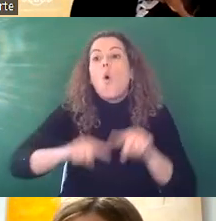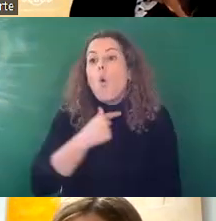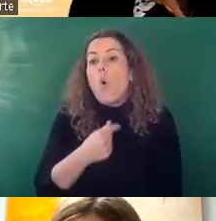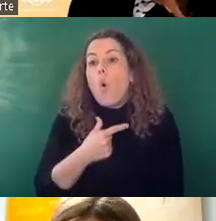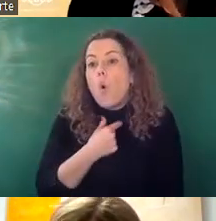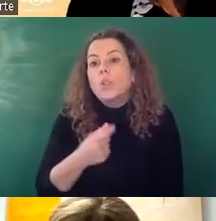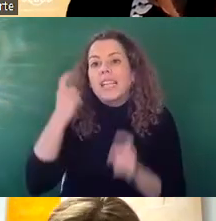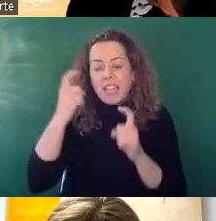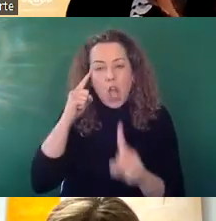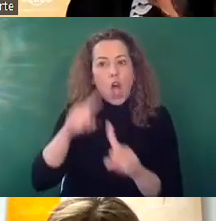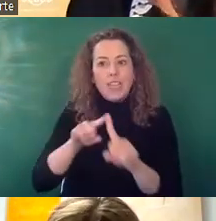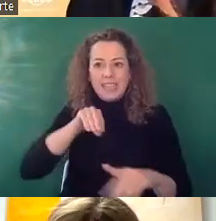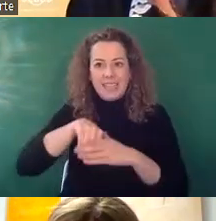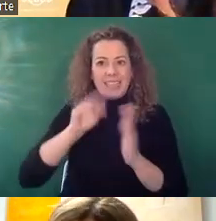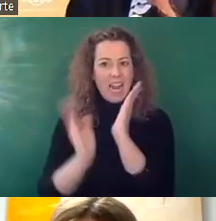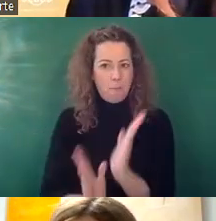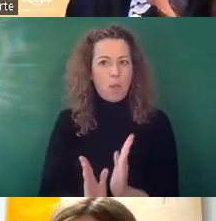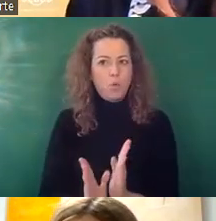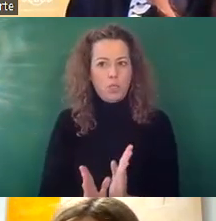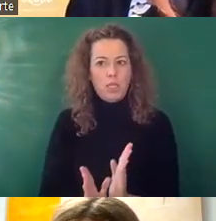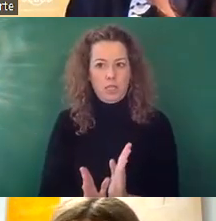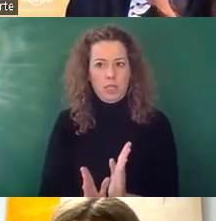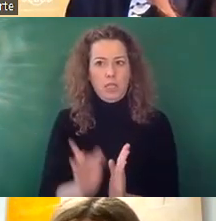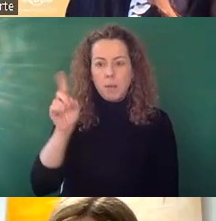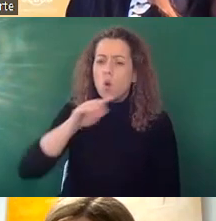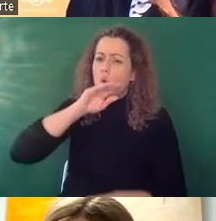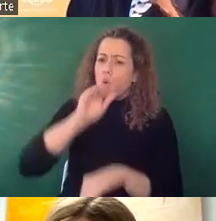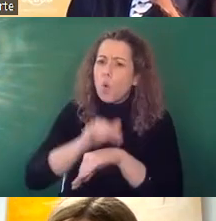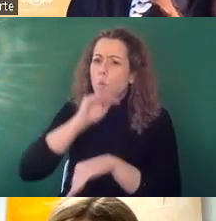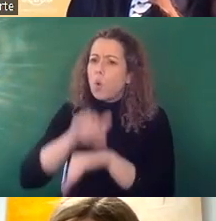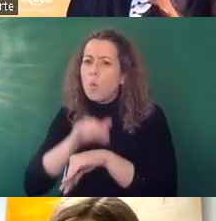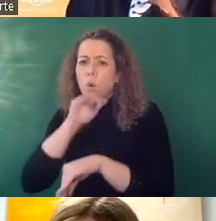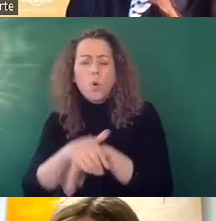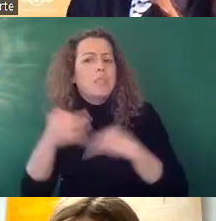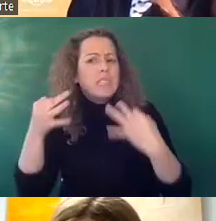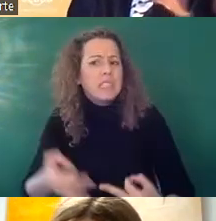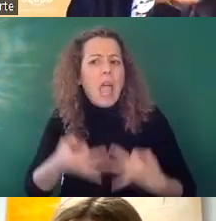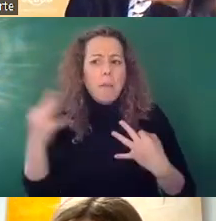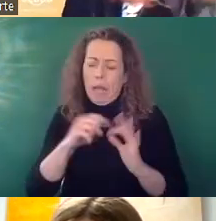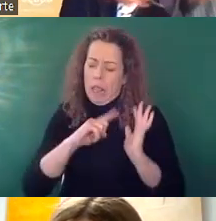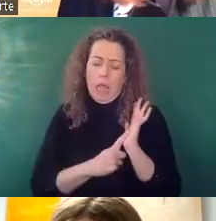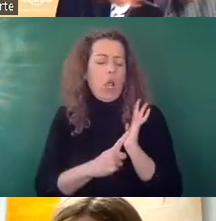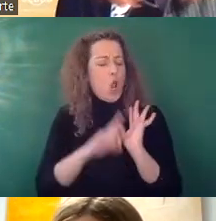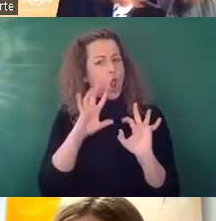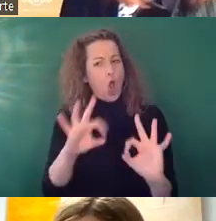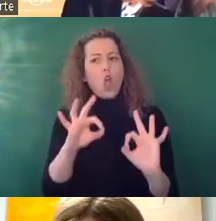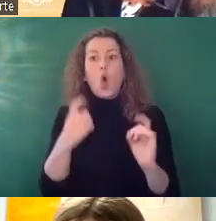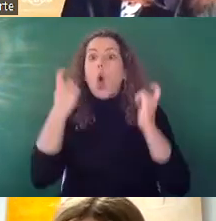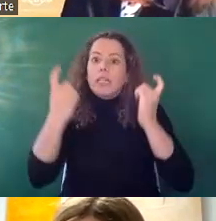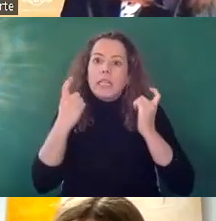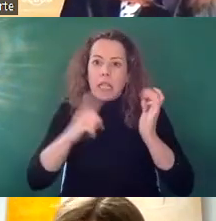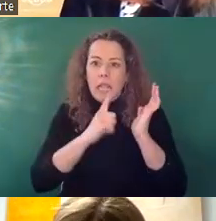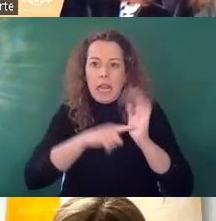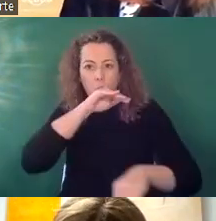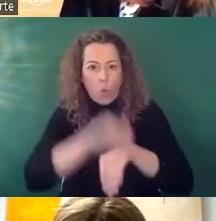intención terapéutica, ¿vale? Y cumpliendo en todo momento con la legislación, o por lo menos intentamos cumplir